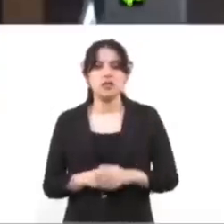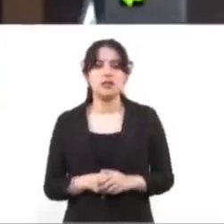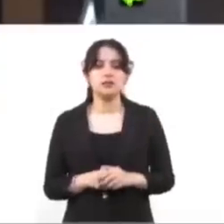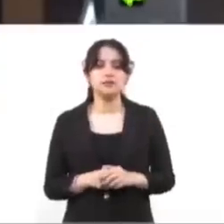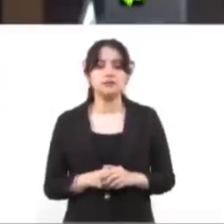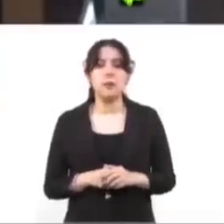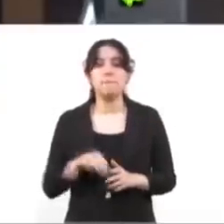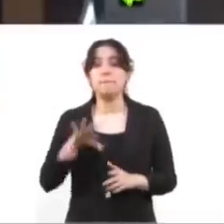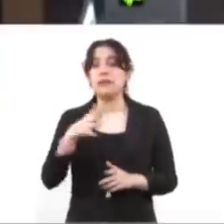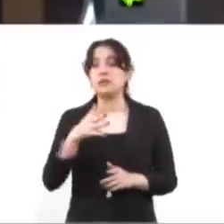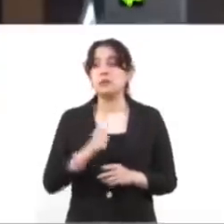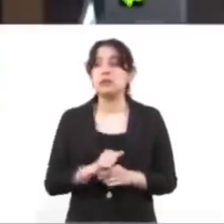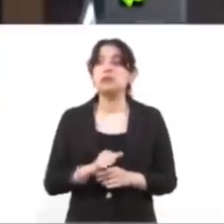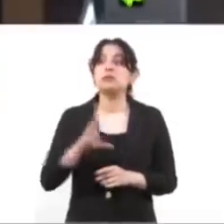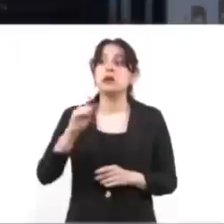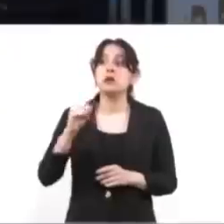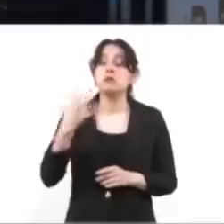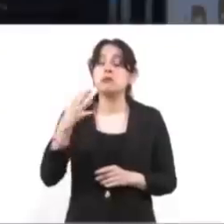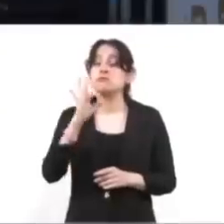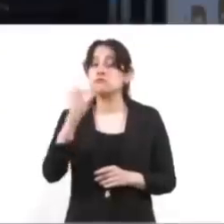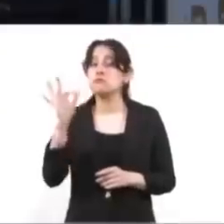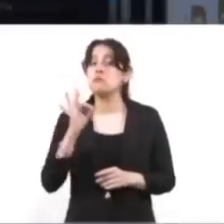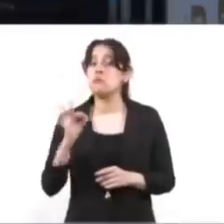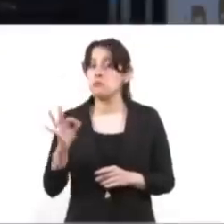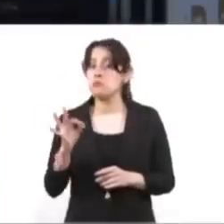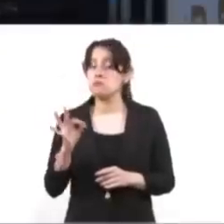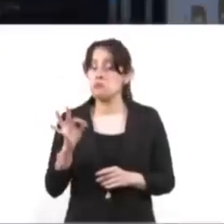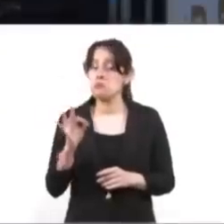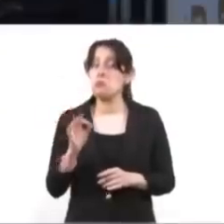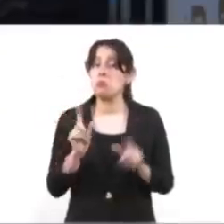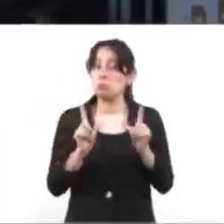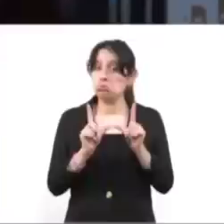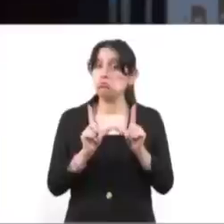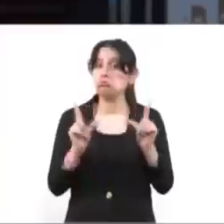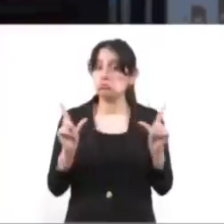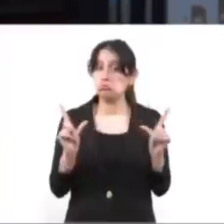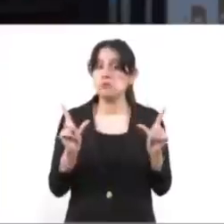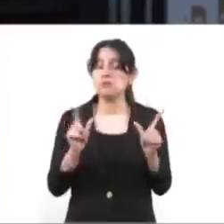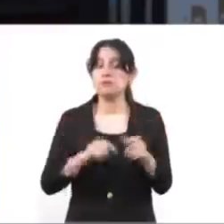al 95% ya su fabricación.